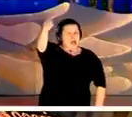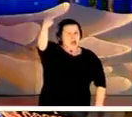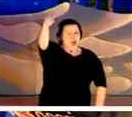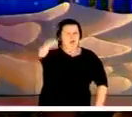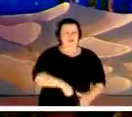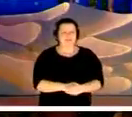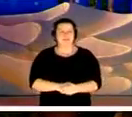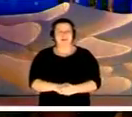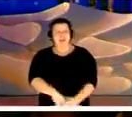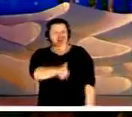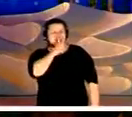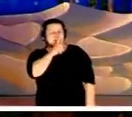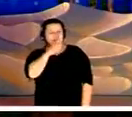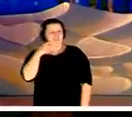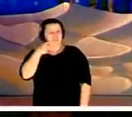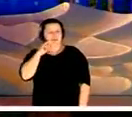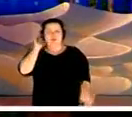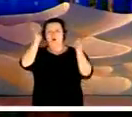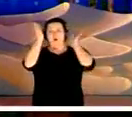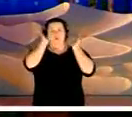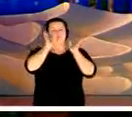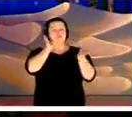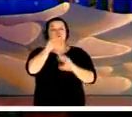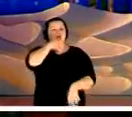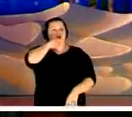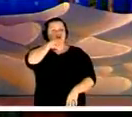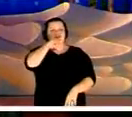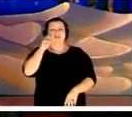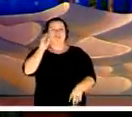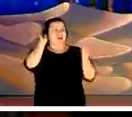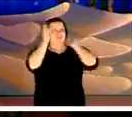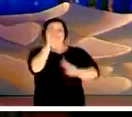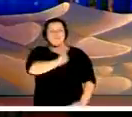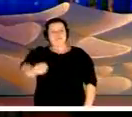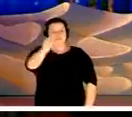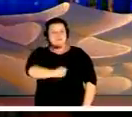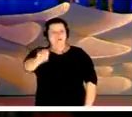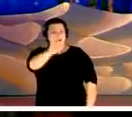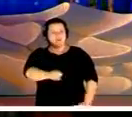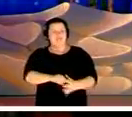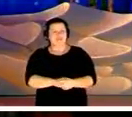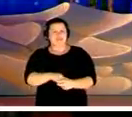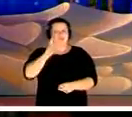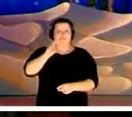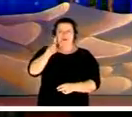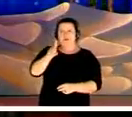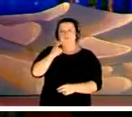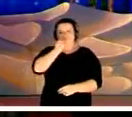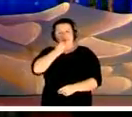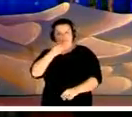calles, un landrón! Estás hablando con el burro. Mira lo guapo que está, coño. Aunque mira, mirándote bien, tú tampoco estás nada